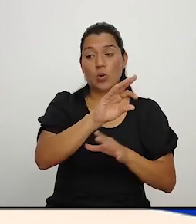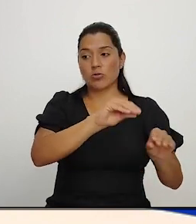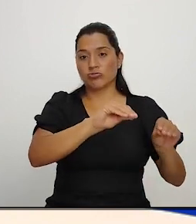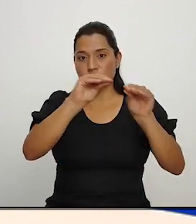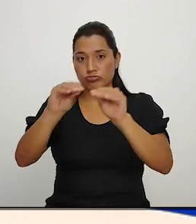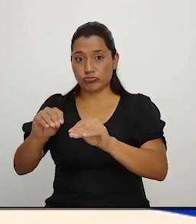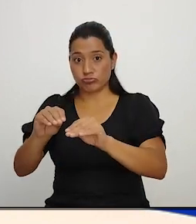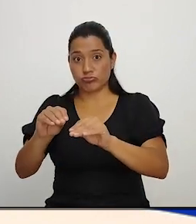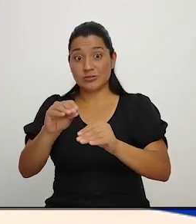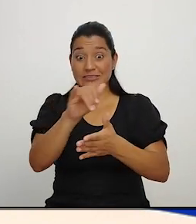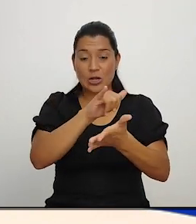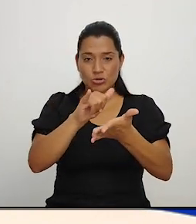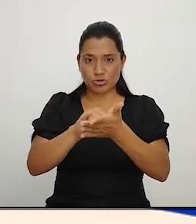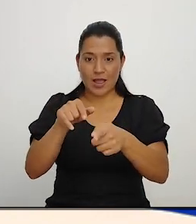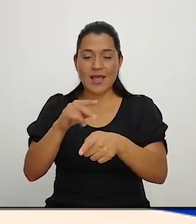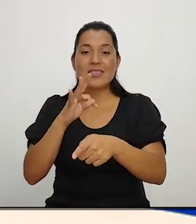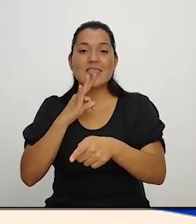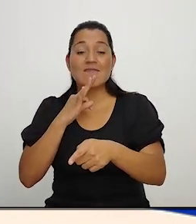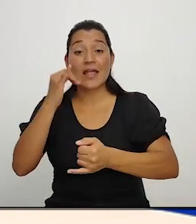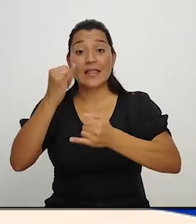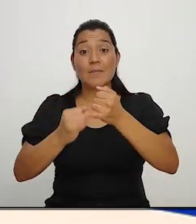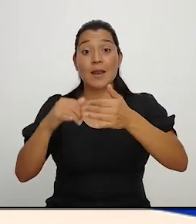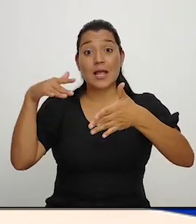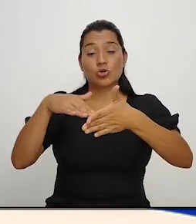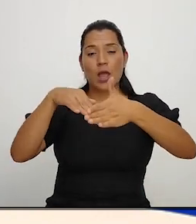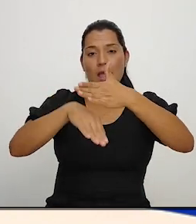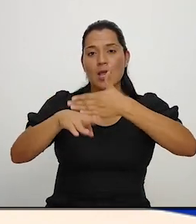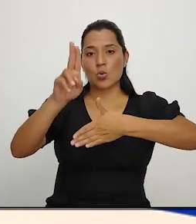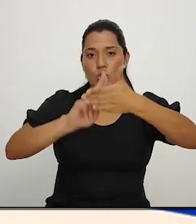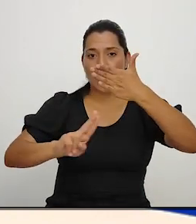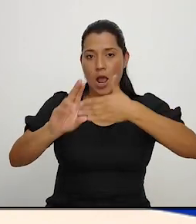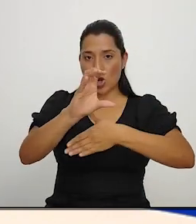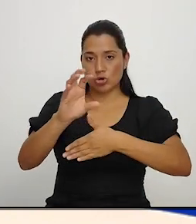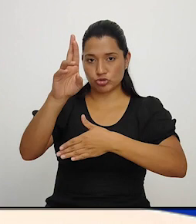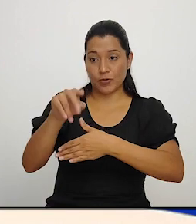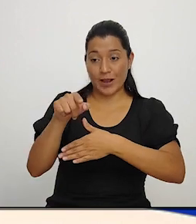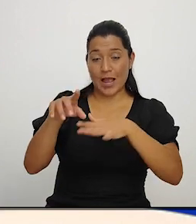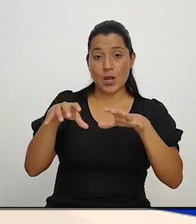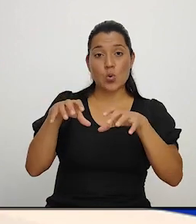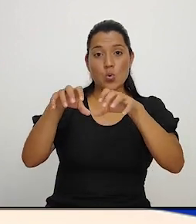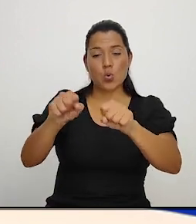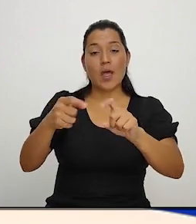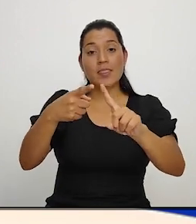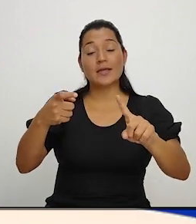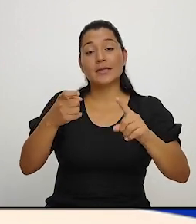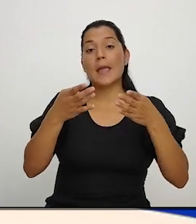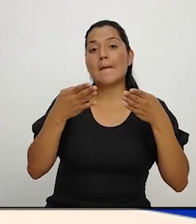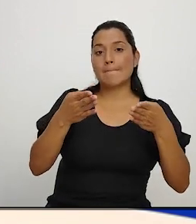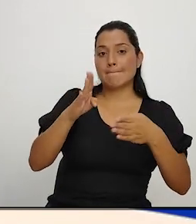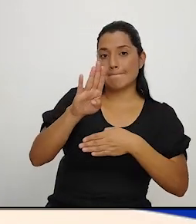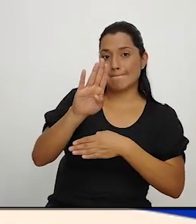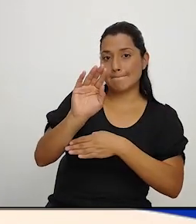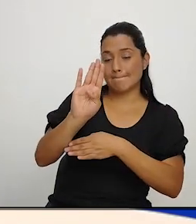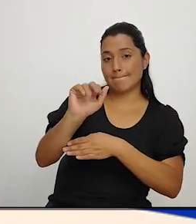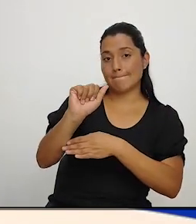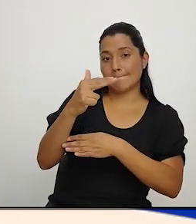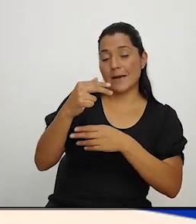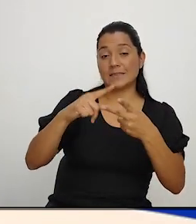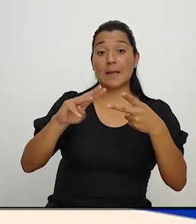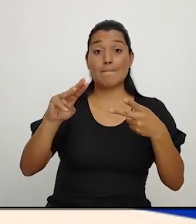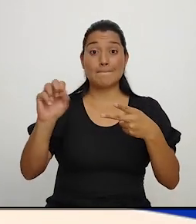Terminé mis estudios universitarios en la universidad de Costa Rica donde me gradué desde bachillerato hasta maestría En